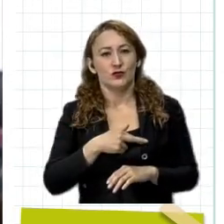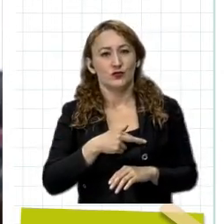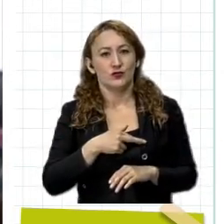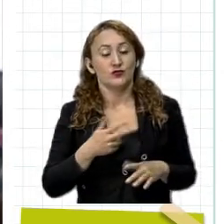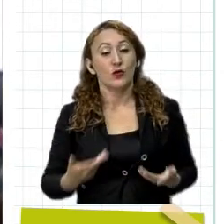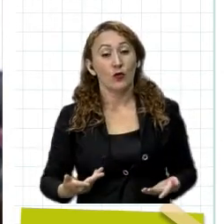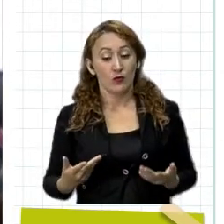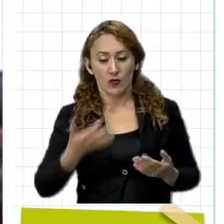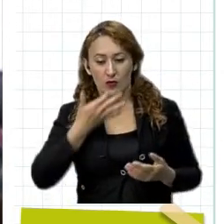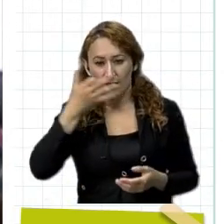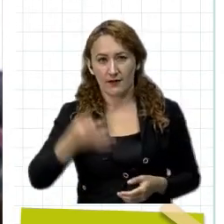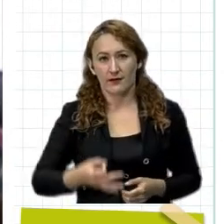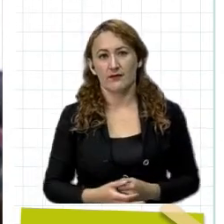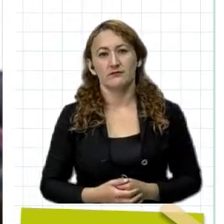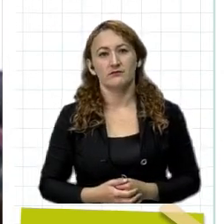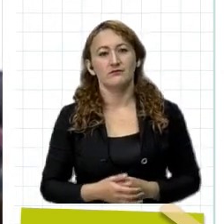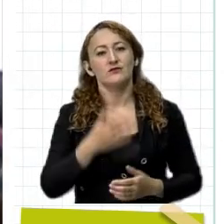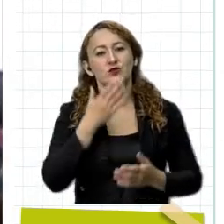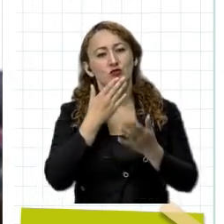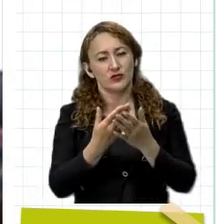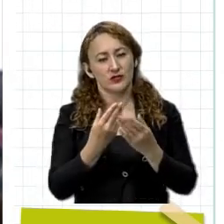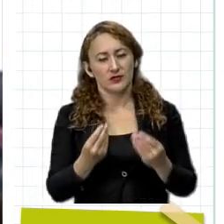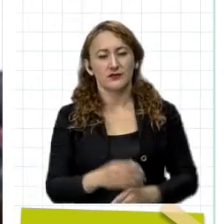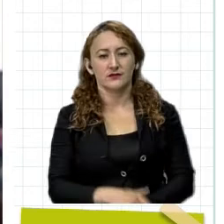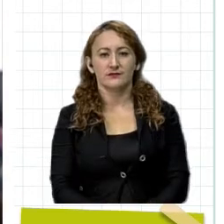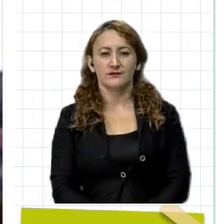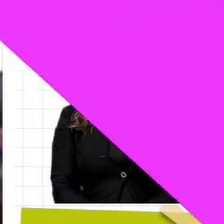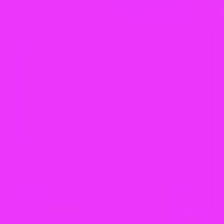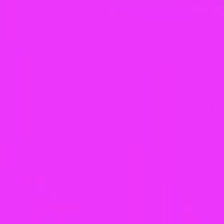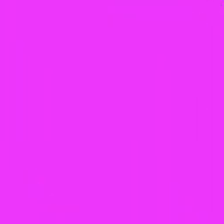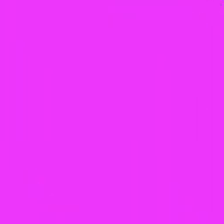realidad. Muchas gracias.